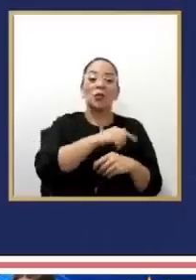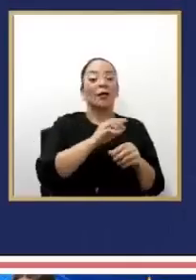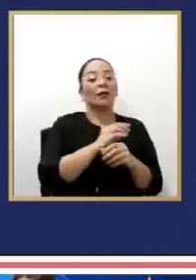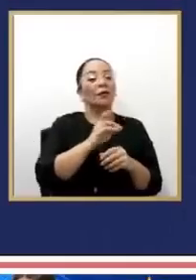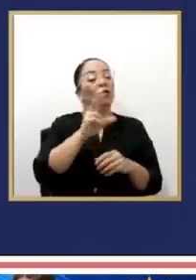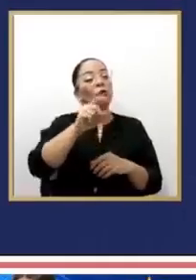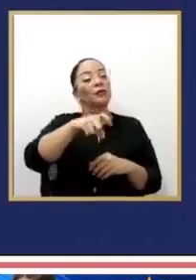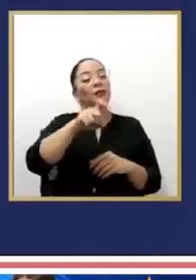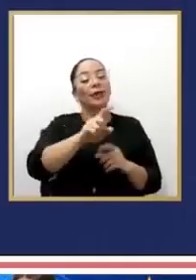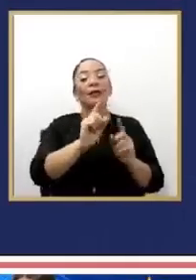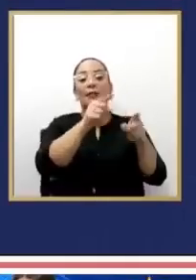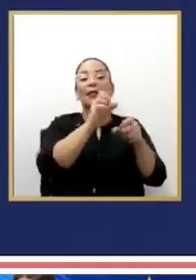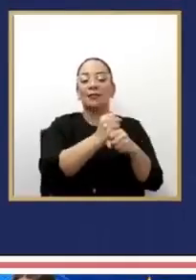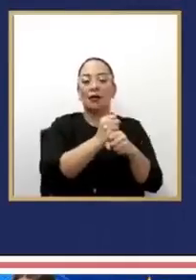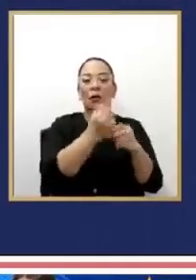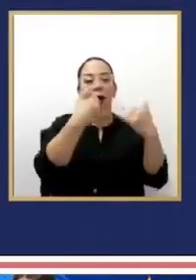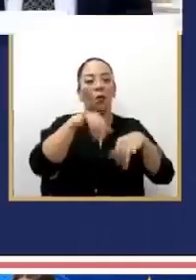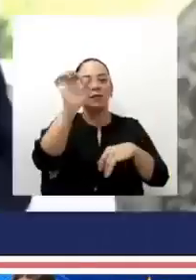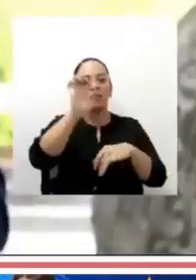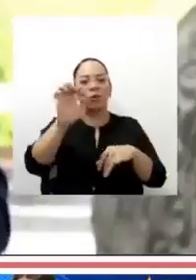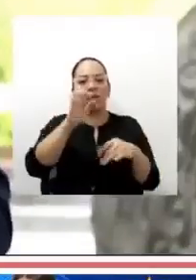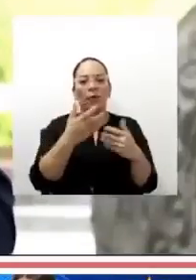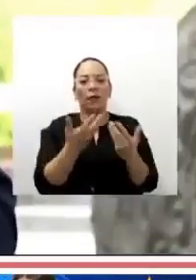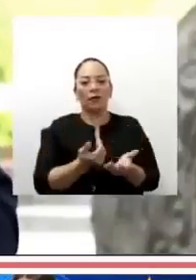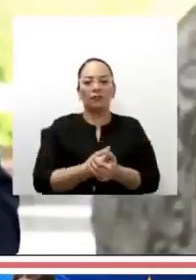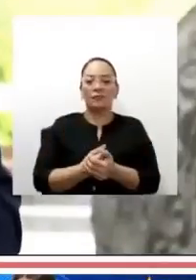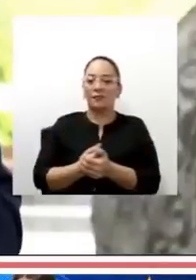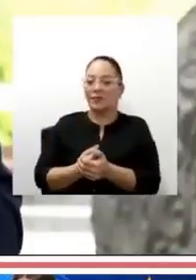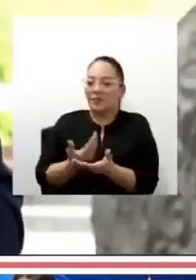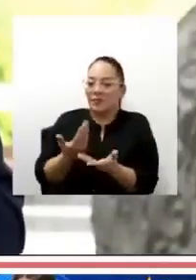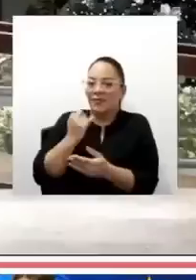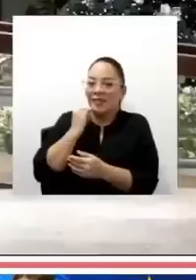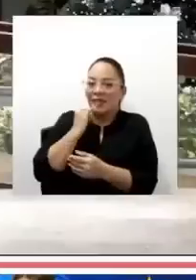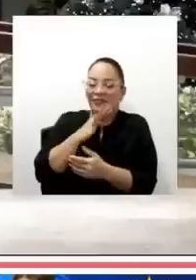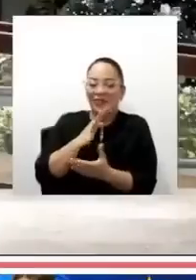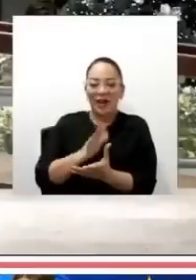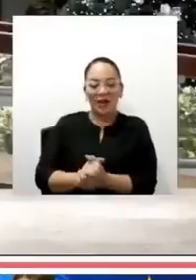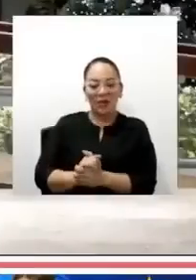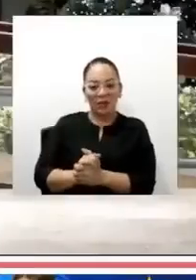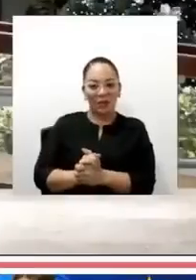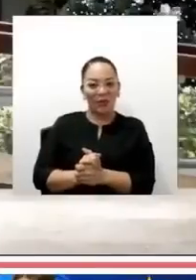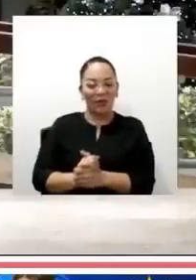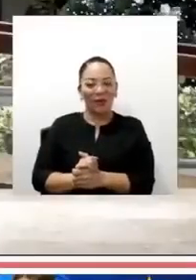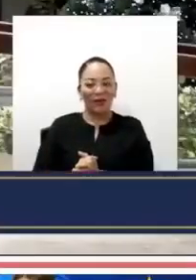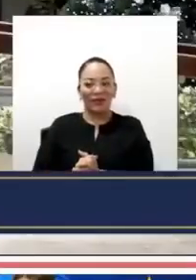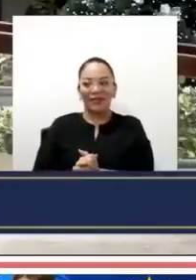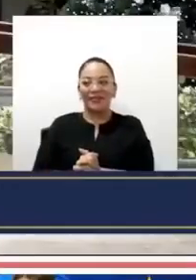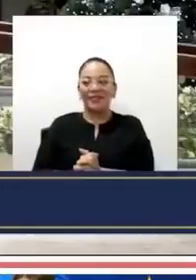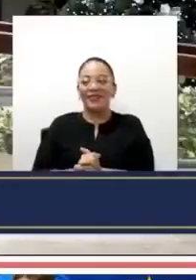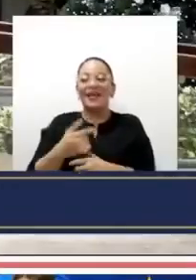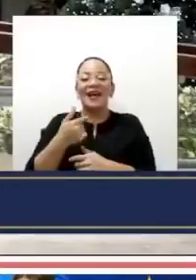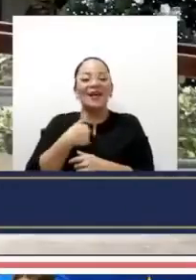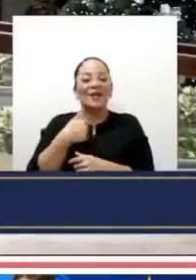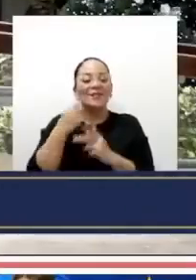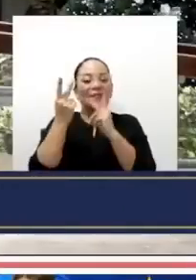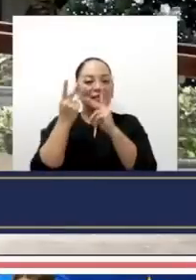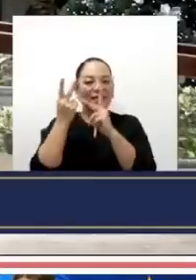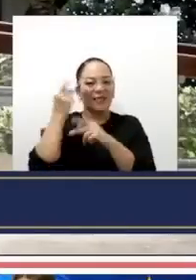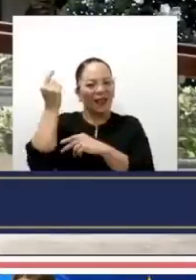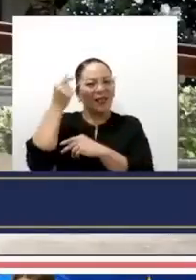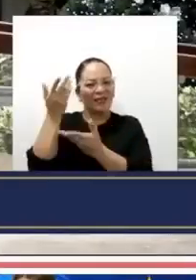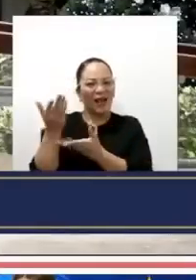necesidad de hacerlo a pesar de que estaba en Europa. Qué raro, porque a mí me recibieron fue una visita de